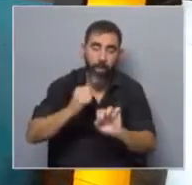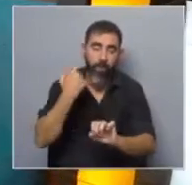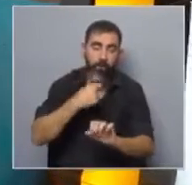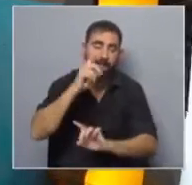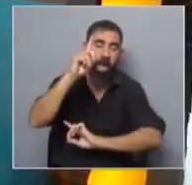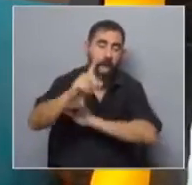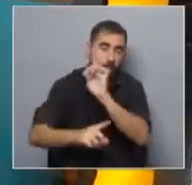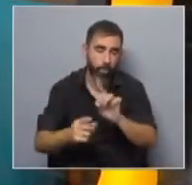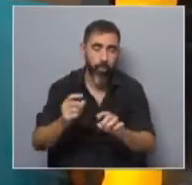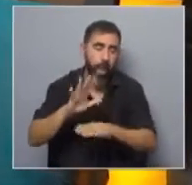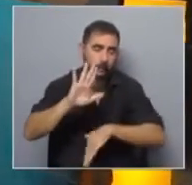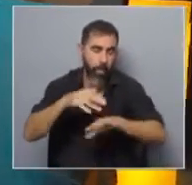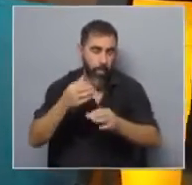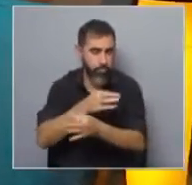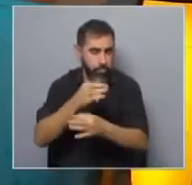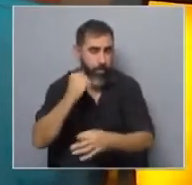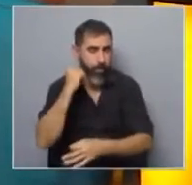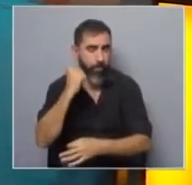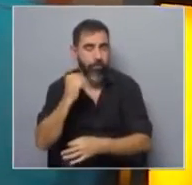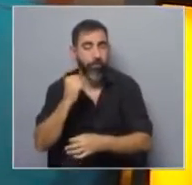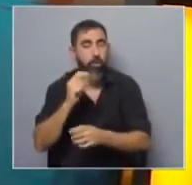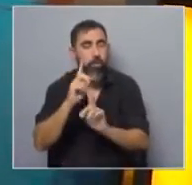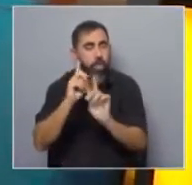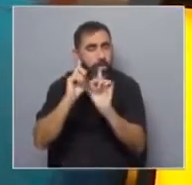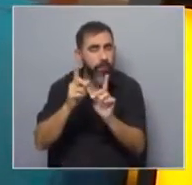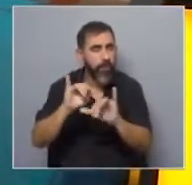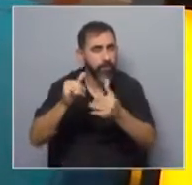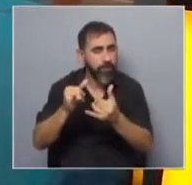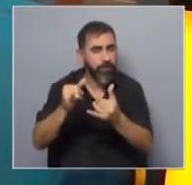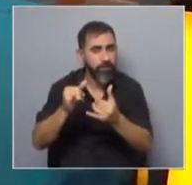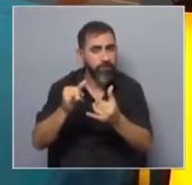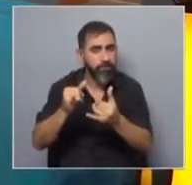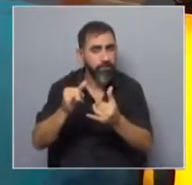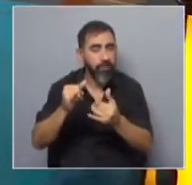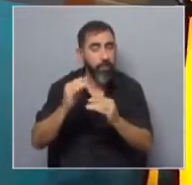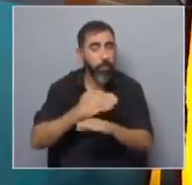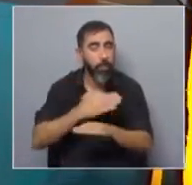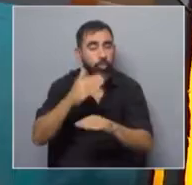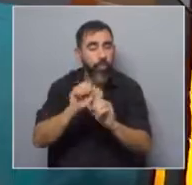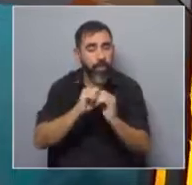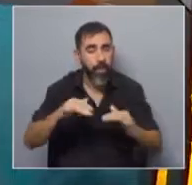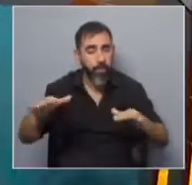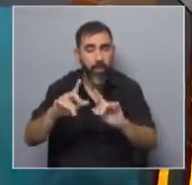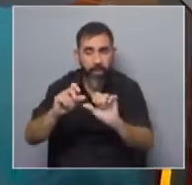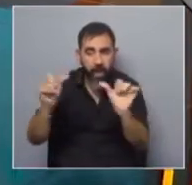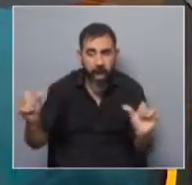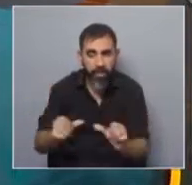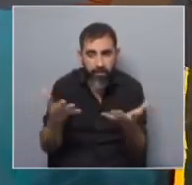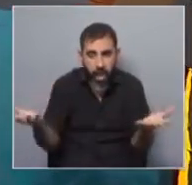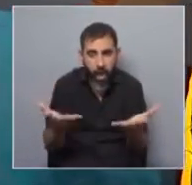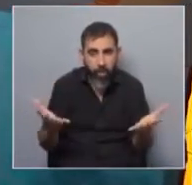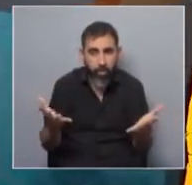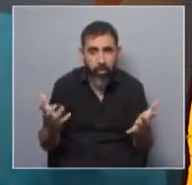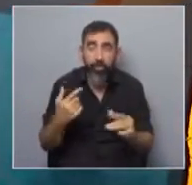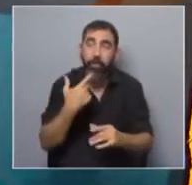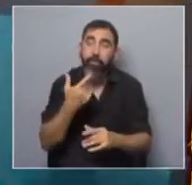la mayoría son ampliamente destacados. ¿No debería estar, ya que mide secuelas de la pandemia, hoy en plena actividad y no